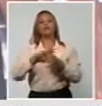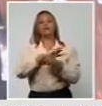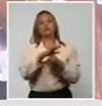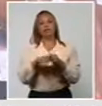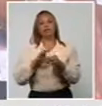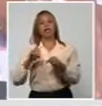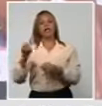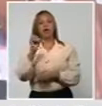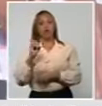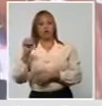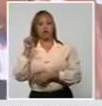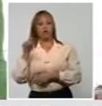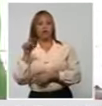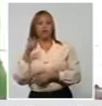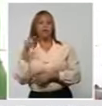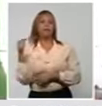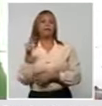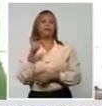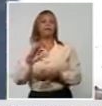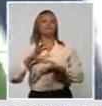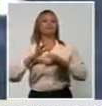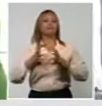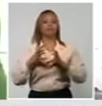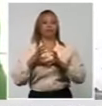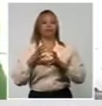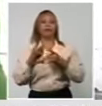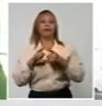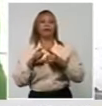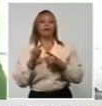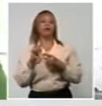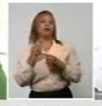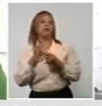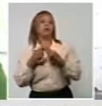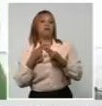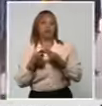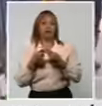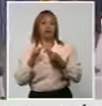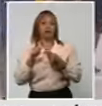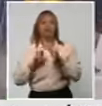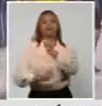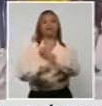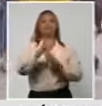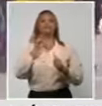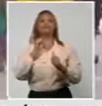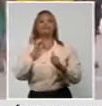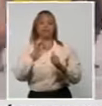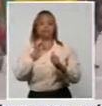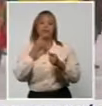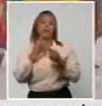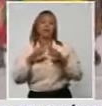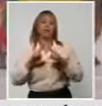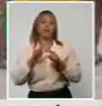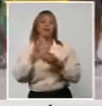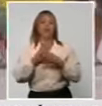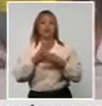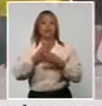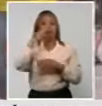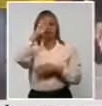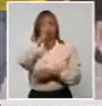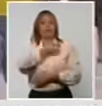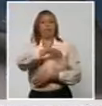sido quizás menos complejo, pero el menor descuido podría revertir estos datos. Por eso, para los santiagueros, percepción